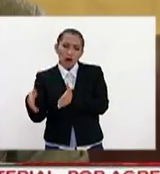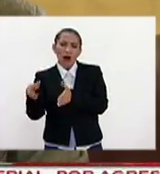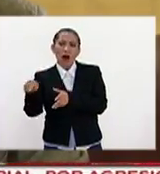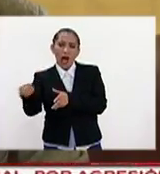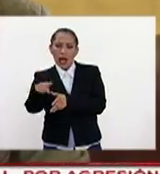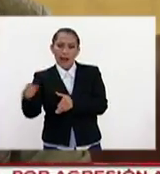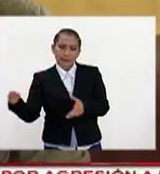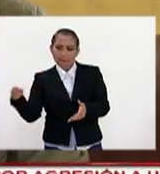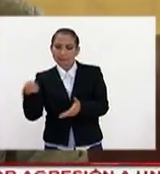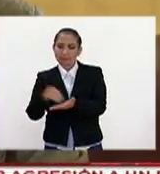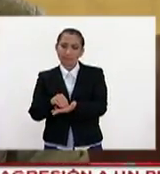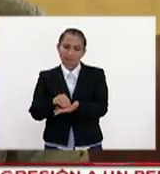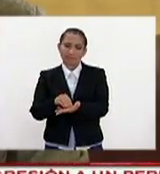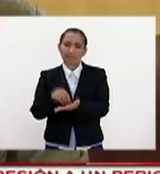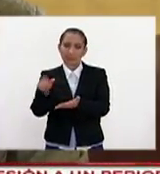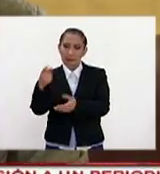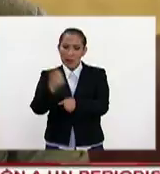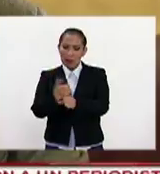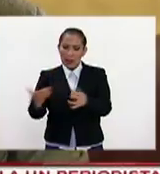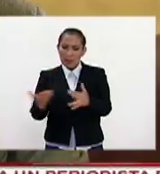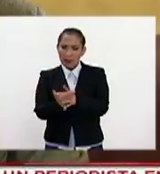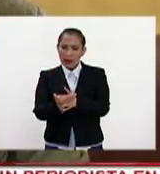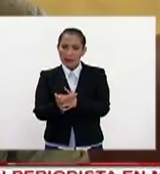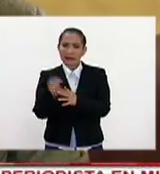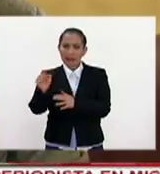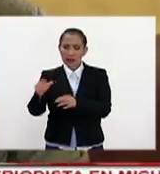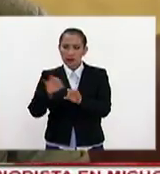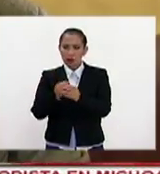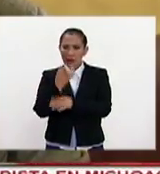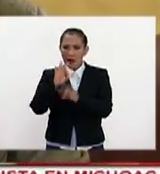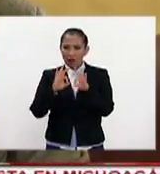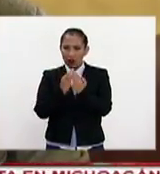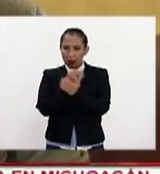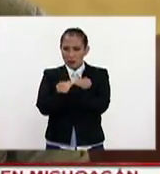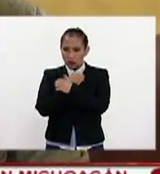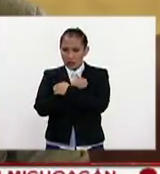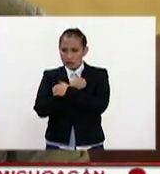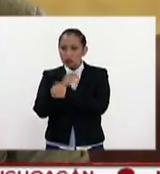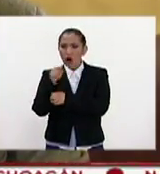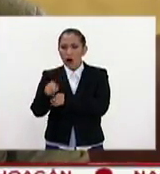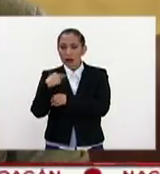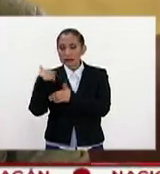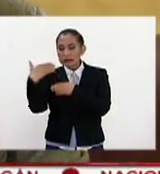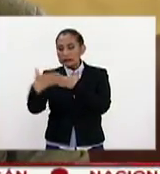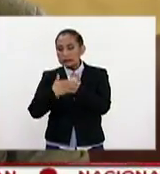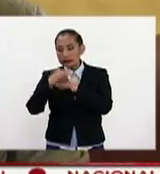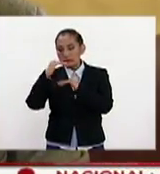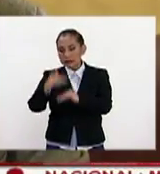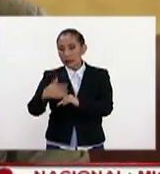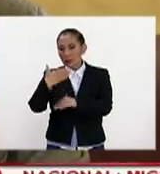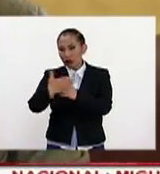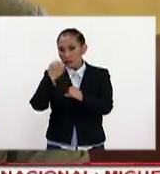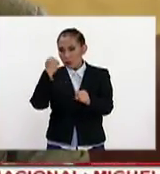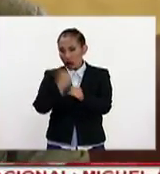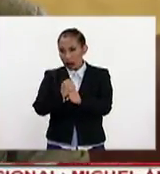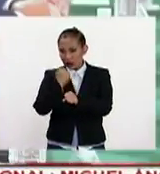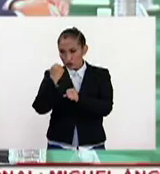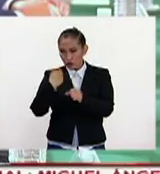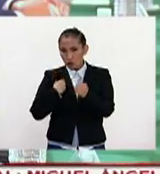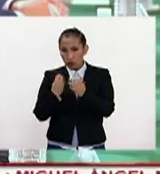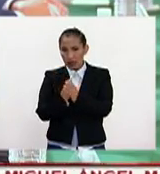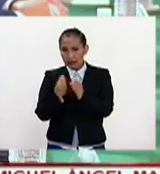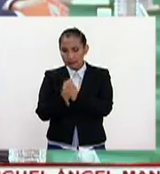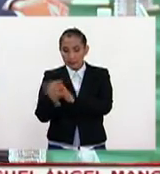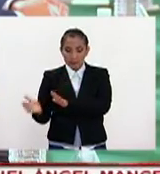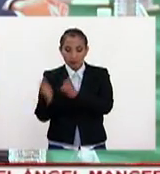la instrumentación de la primera etapa del nuevo modelo educativo, que está prevista para el siguiente ciclo escolar.